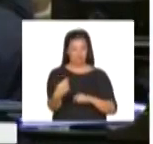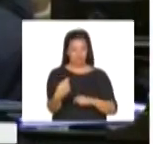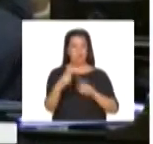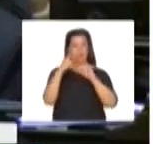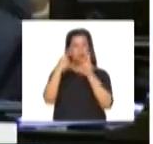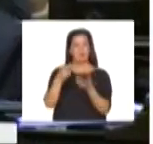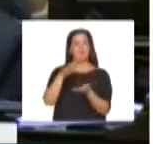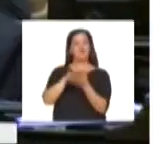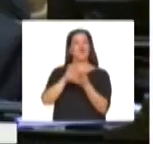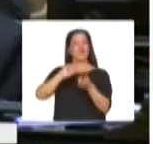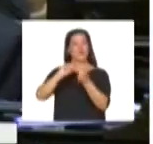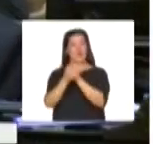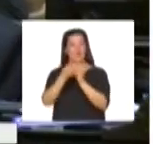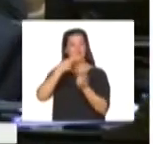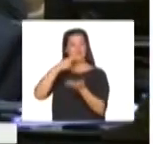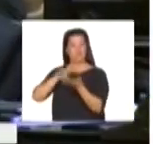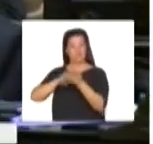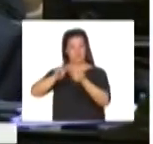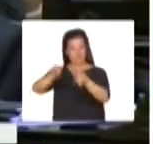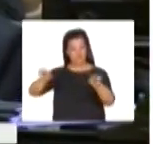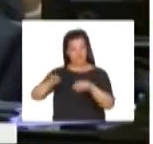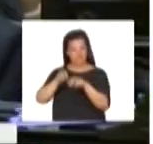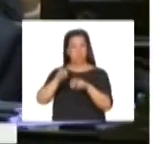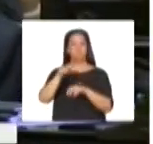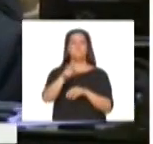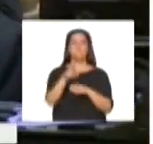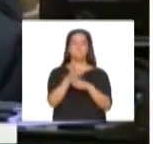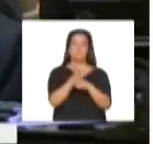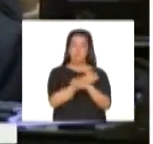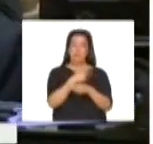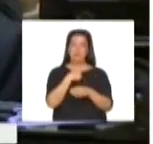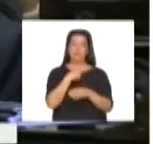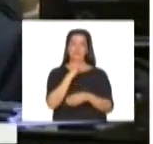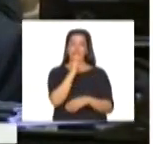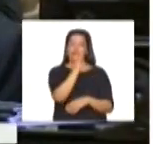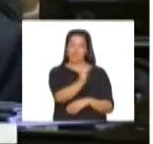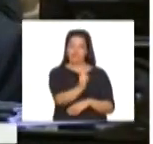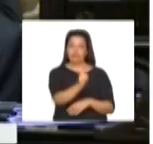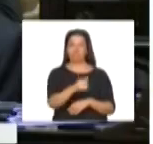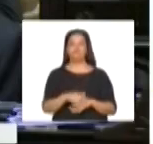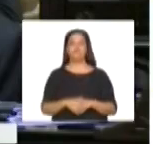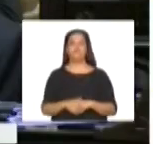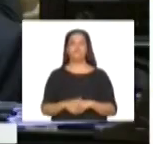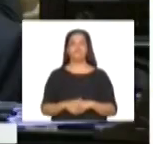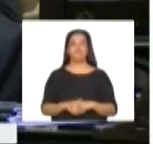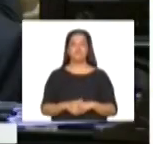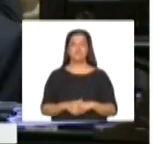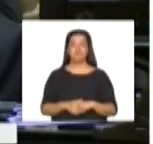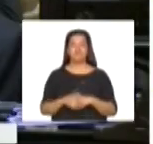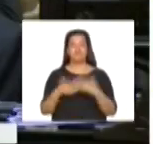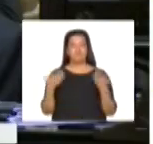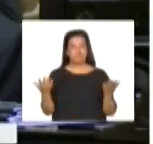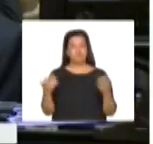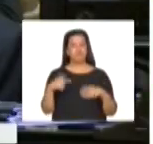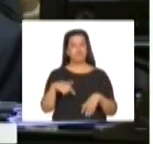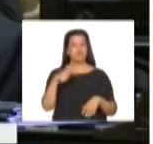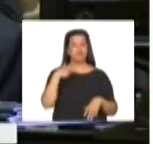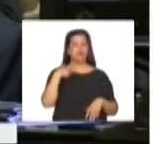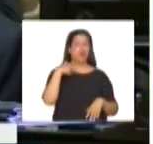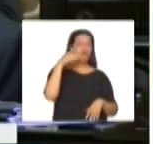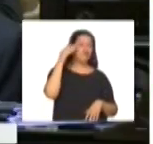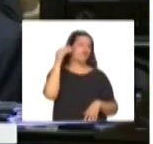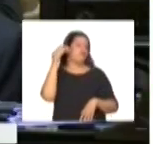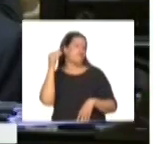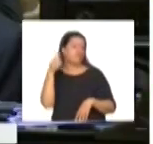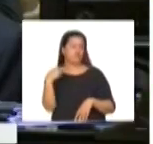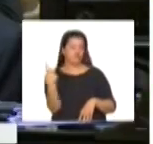los otros también juegan. ¿En qué están los otros? En ver si encontramos para el 2019 un